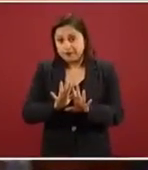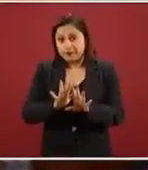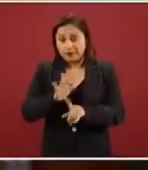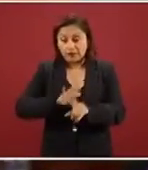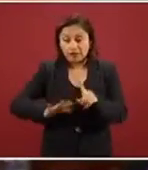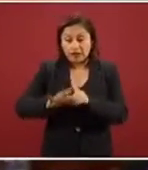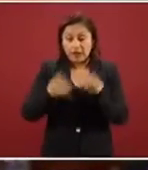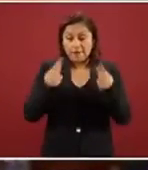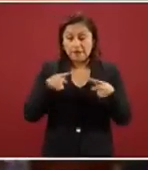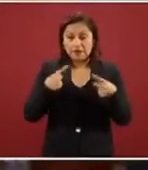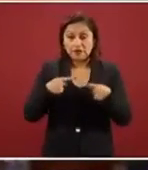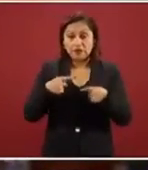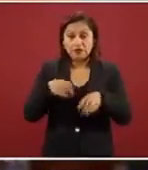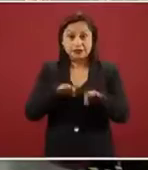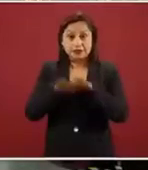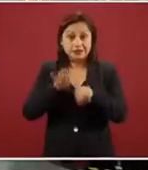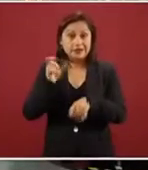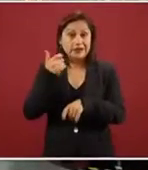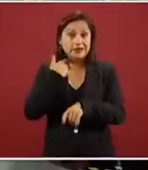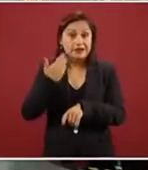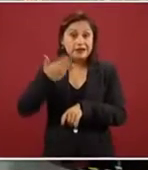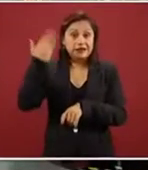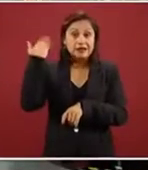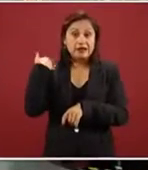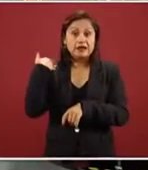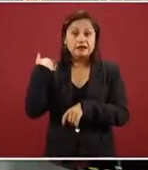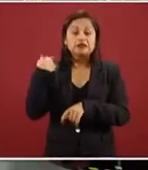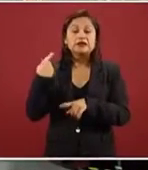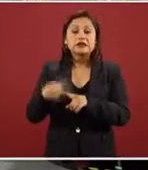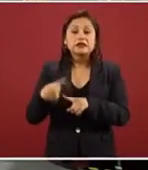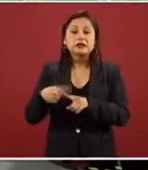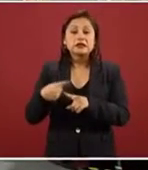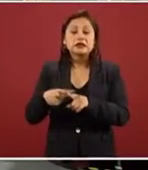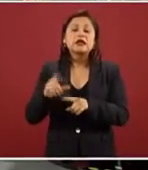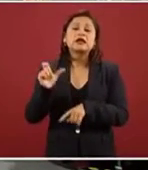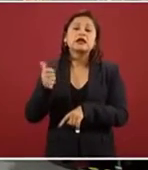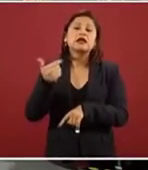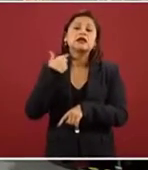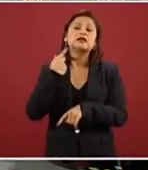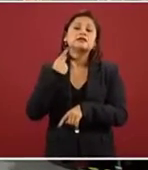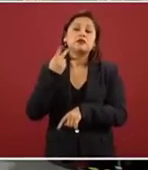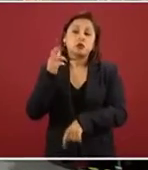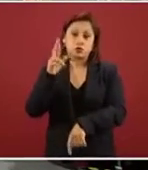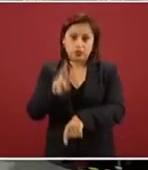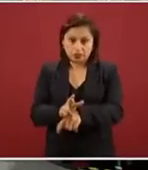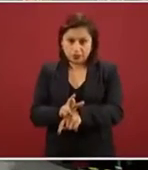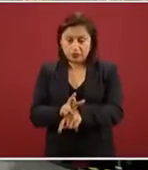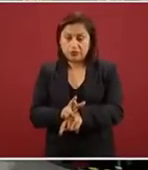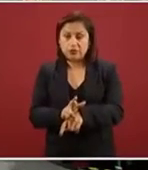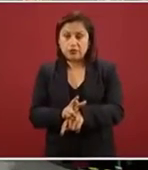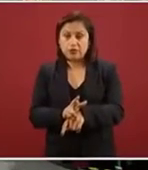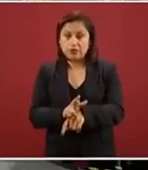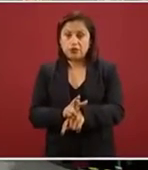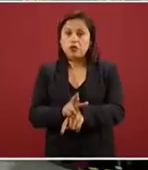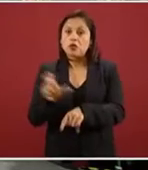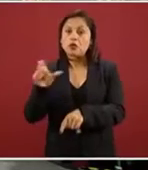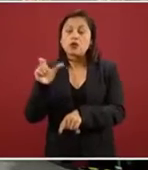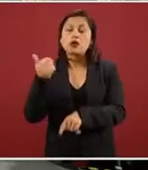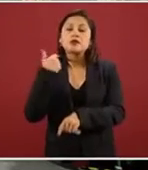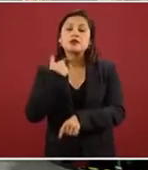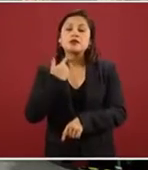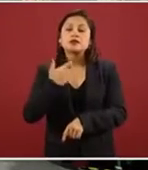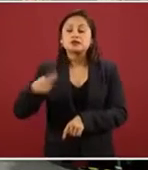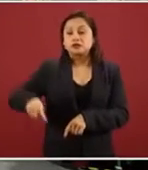forma, fueron los exprocuradores durante el gobierno de Fox y